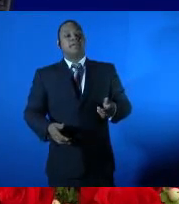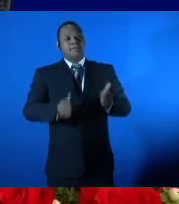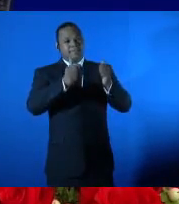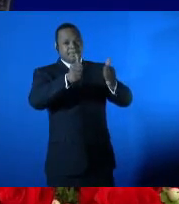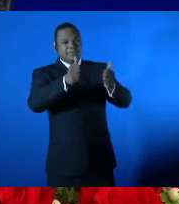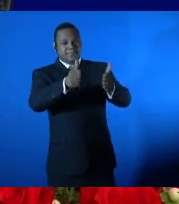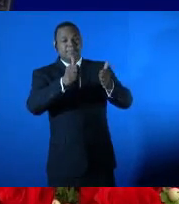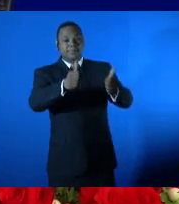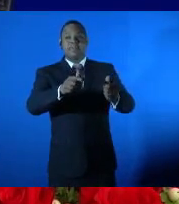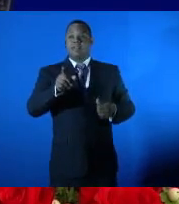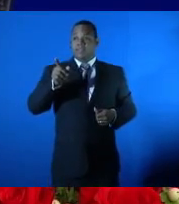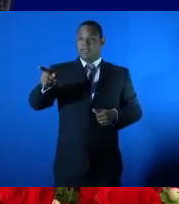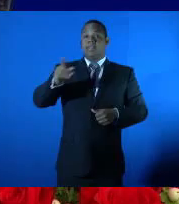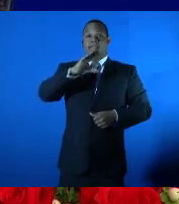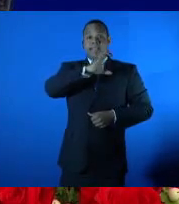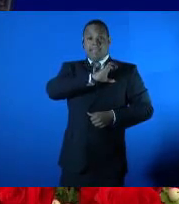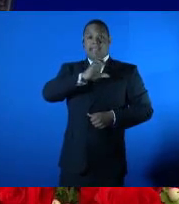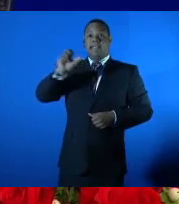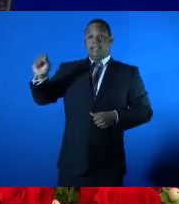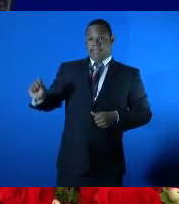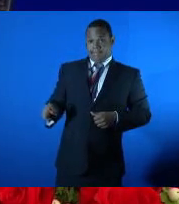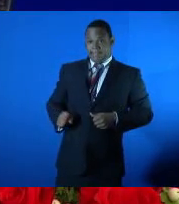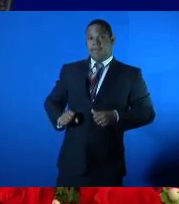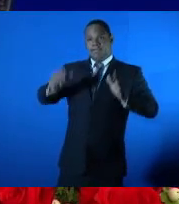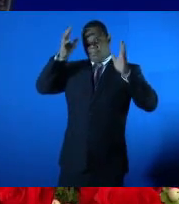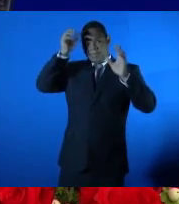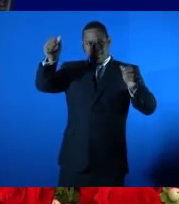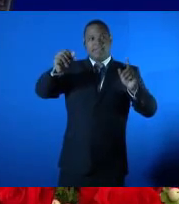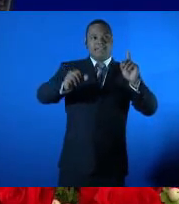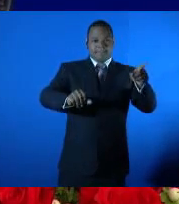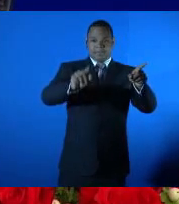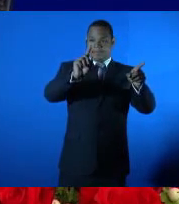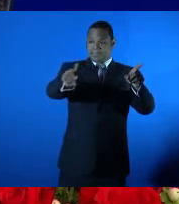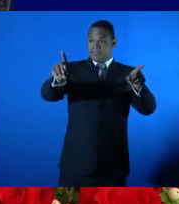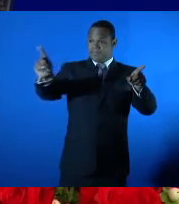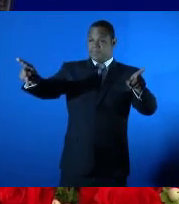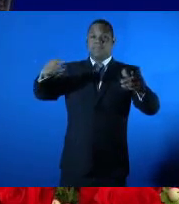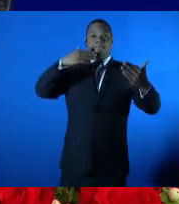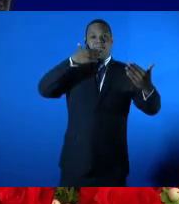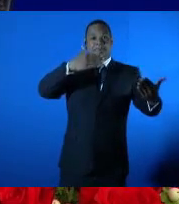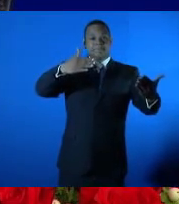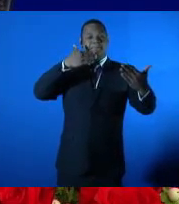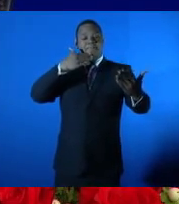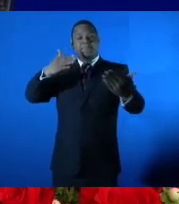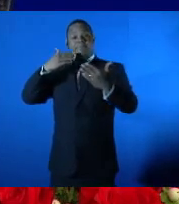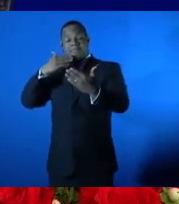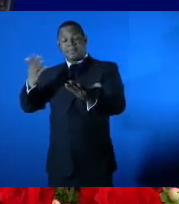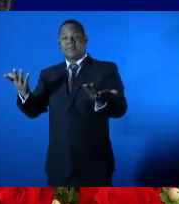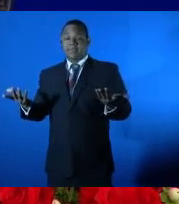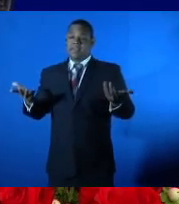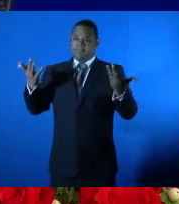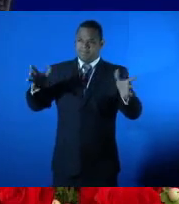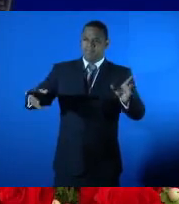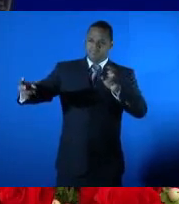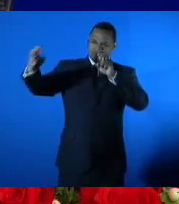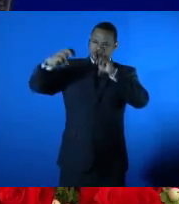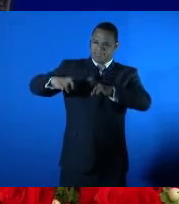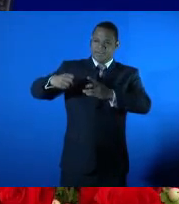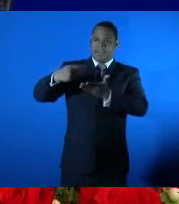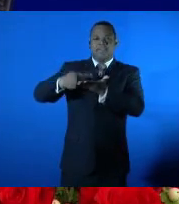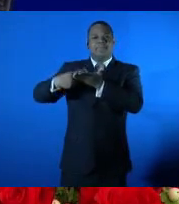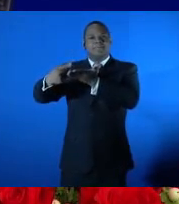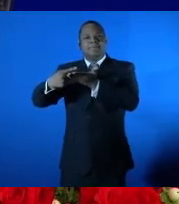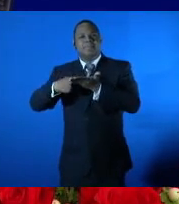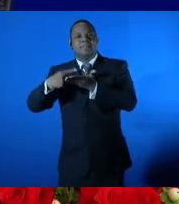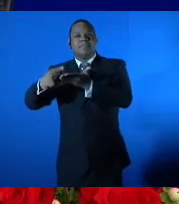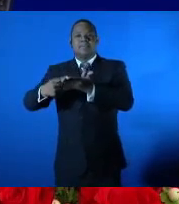Sánchez, que visitó Belice, por supuesto, y con quien tuvimos un muy interesante intercambio de ideas.